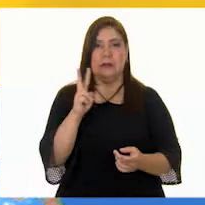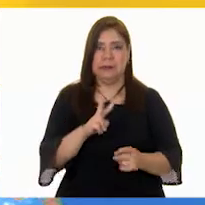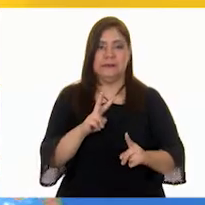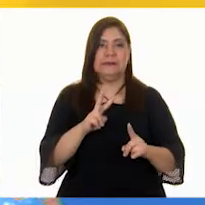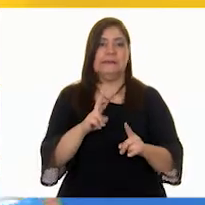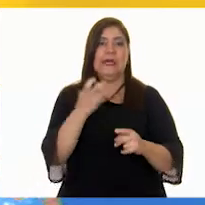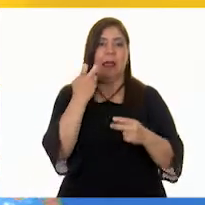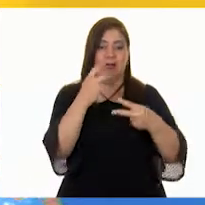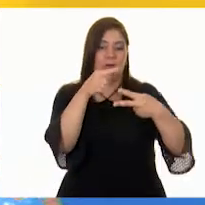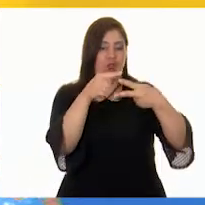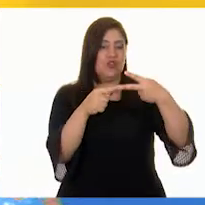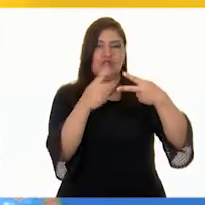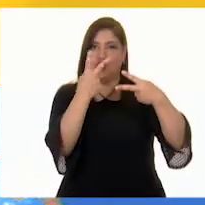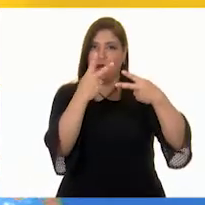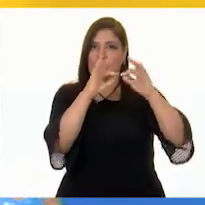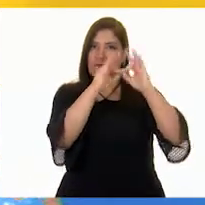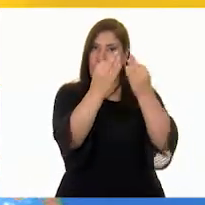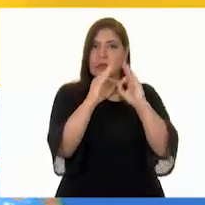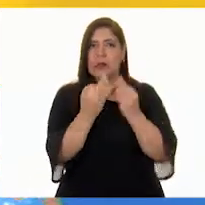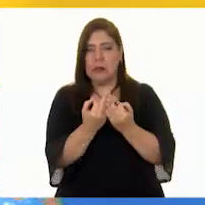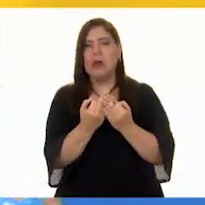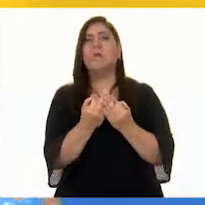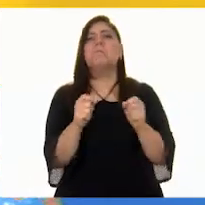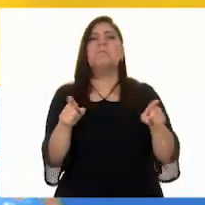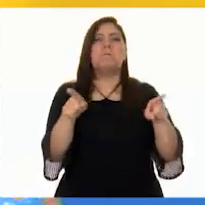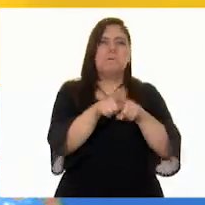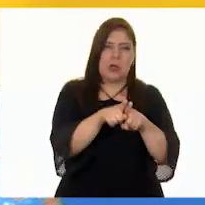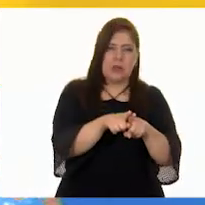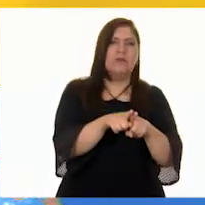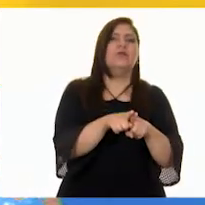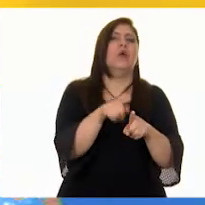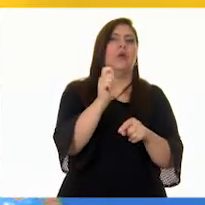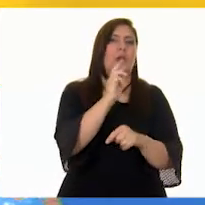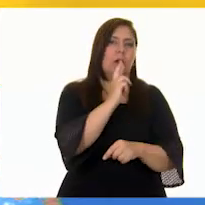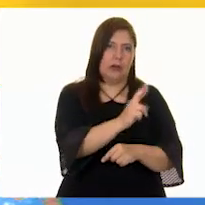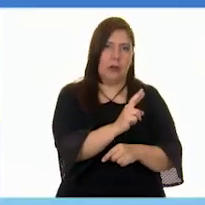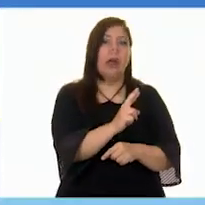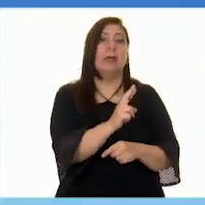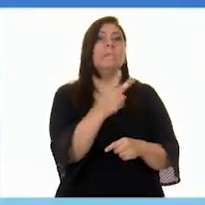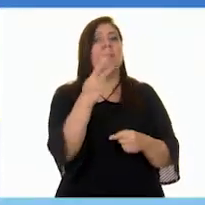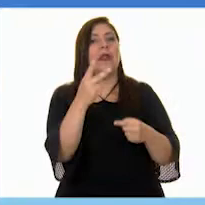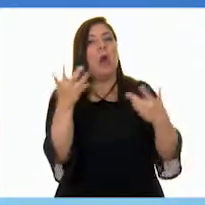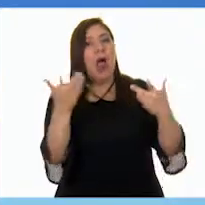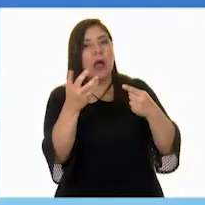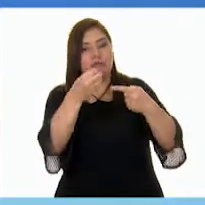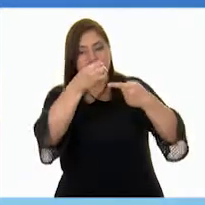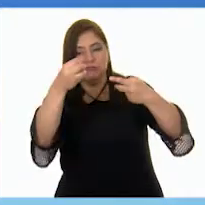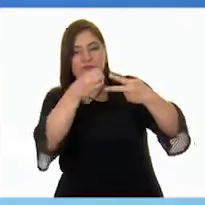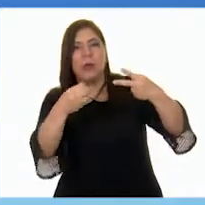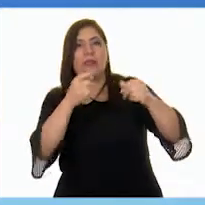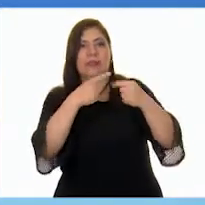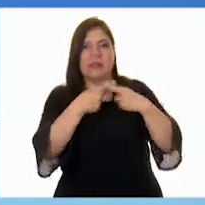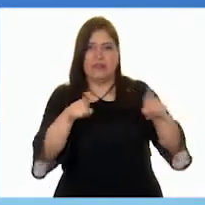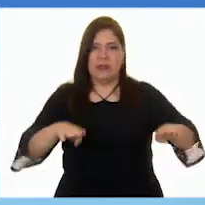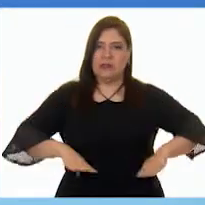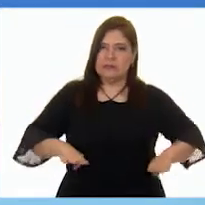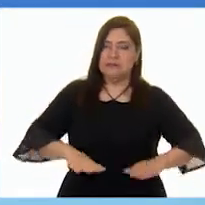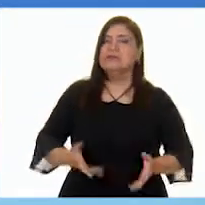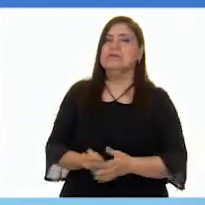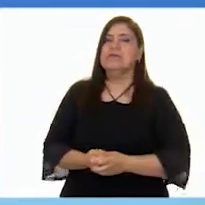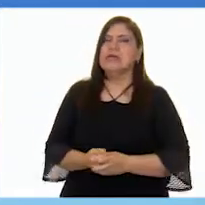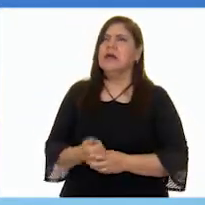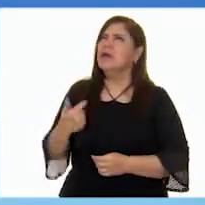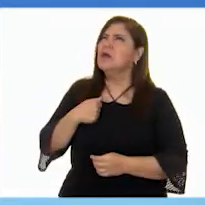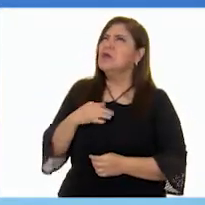llegamos exactamente al mismo resultado con otro procedimiento. ¡Ay, maestra! ¿Y podríamos calcular cuánto recorre